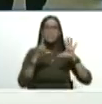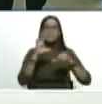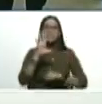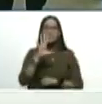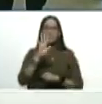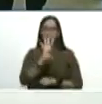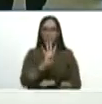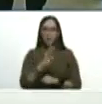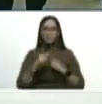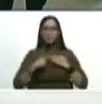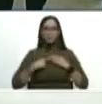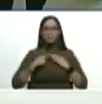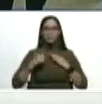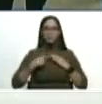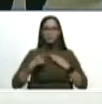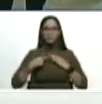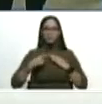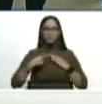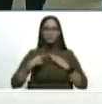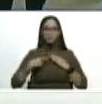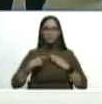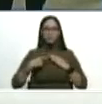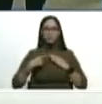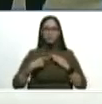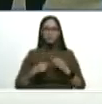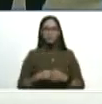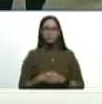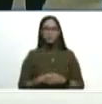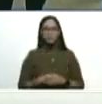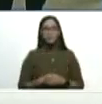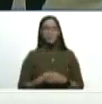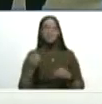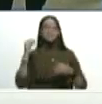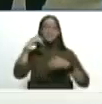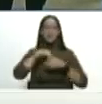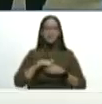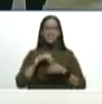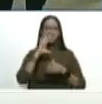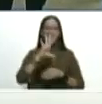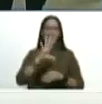754 marcapasos y ya se han colocado